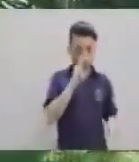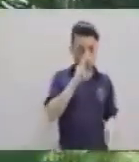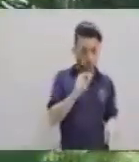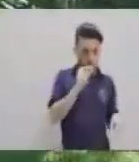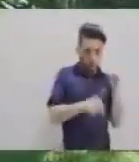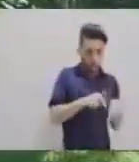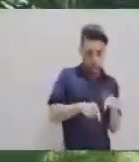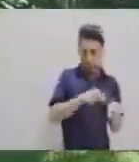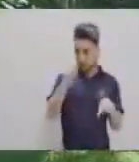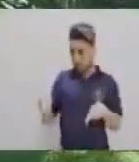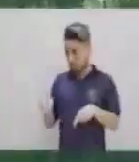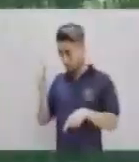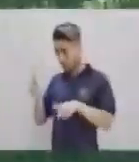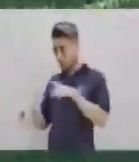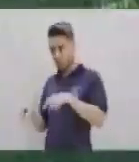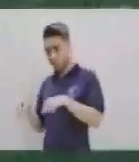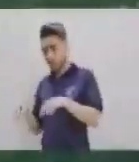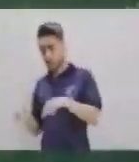Para atrás.